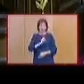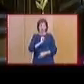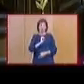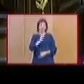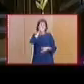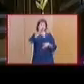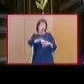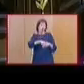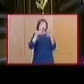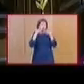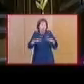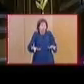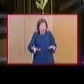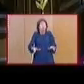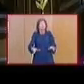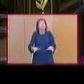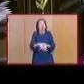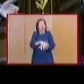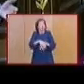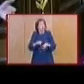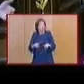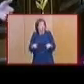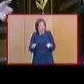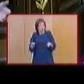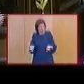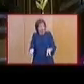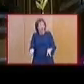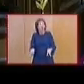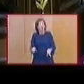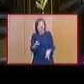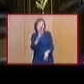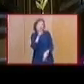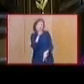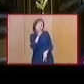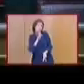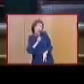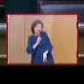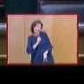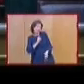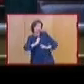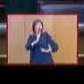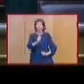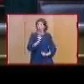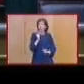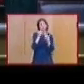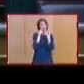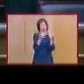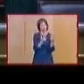porque, sin duda alguna, revela que me da usted una oportunidad. Y yo se lo agradezco mucho. Gracias.